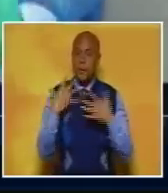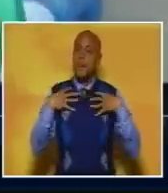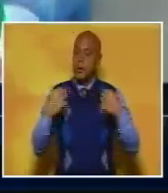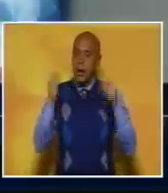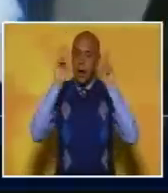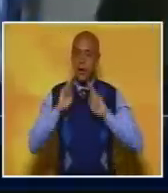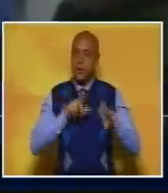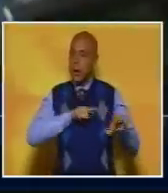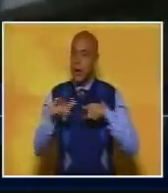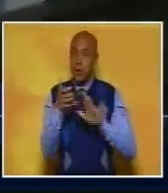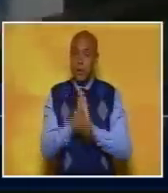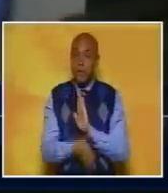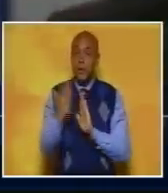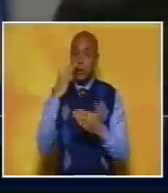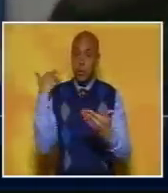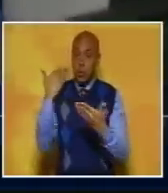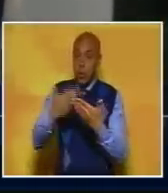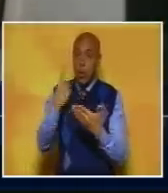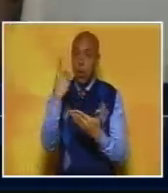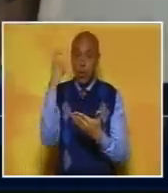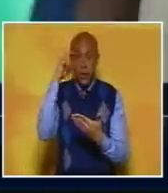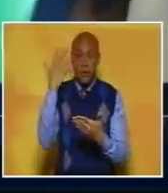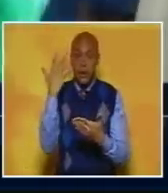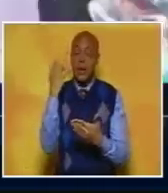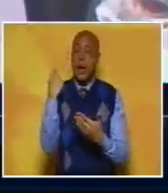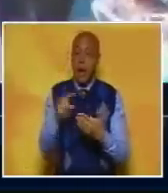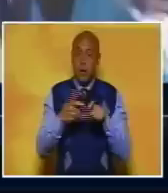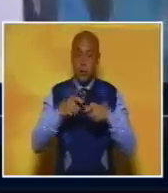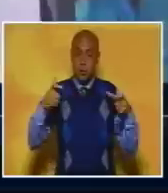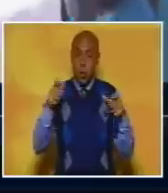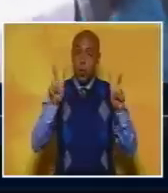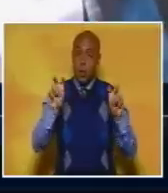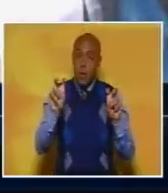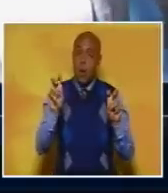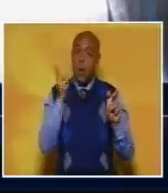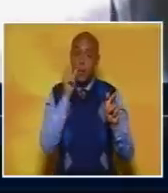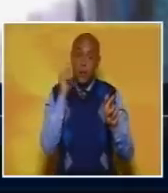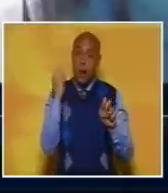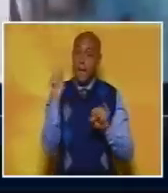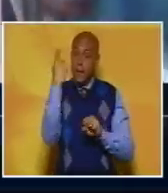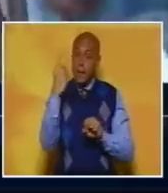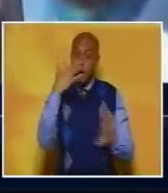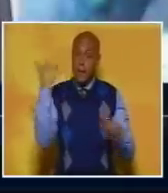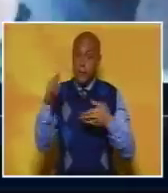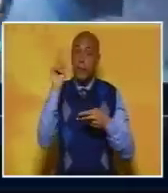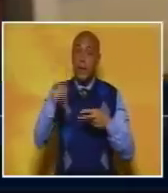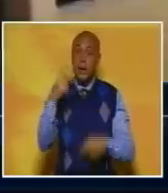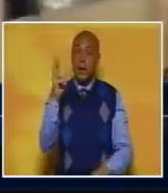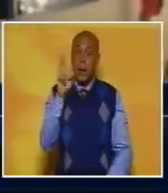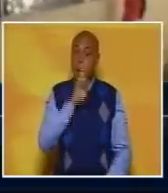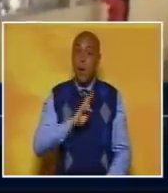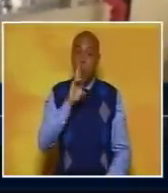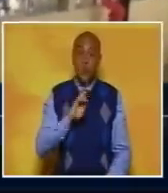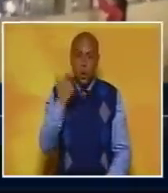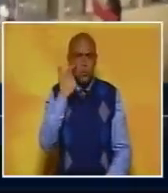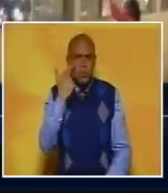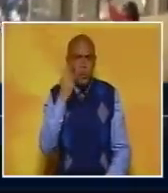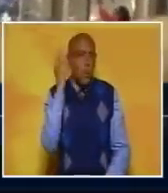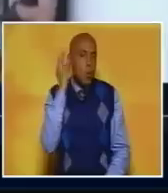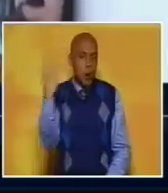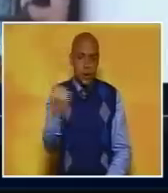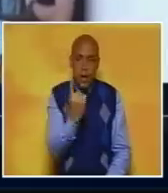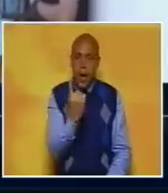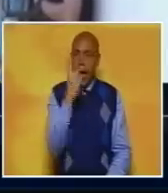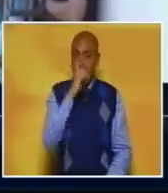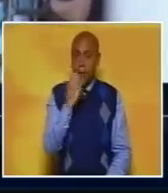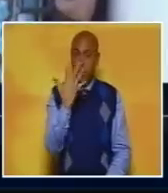coronavirus, sobrepasando en las últimas 24 horas al número de nuevos contagiados por primera vez. En Honduras se mantiene bajo vigilancia una mujer de